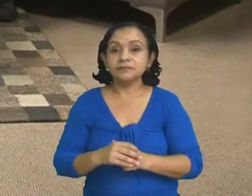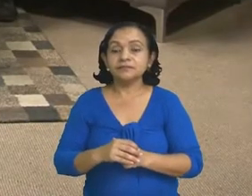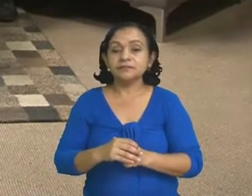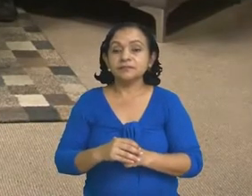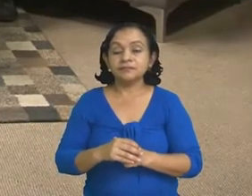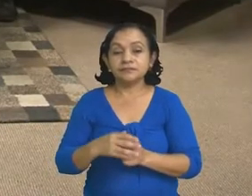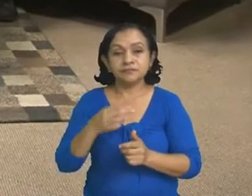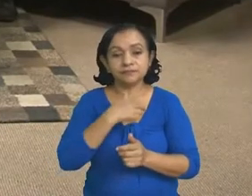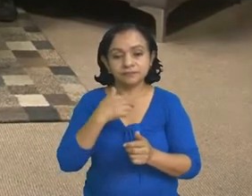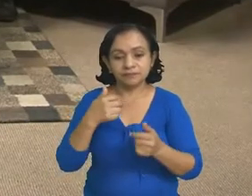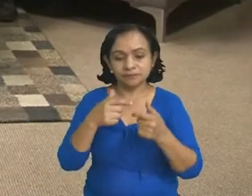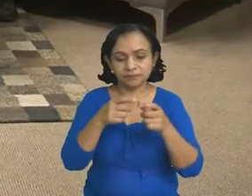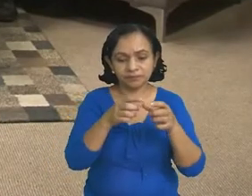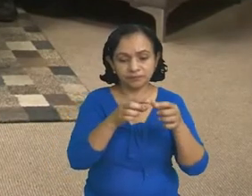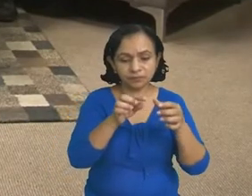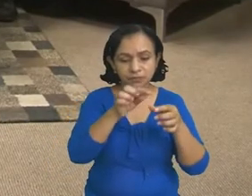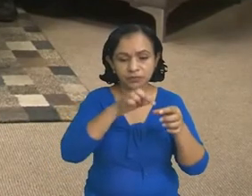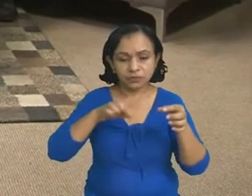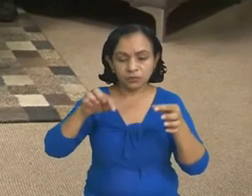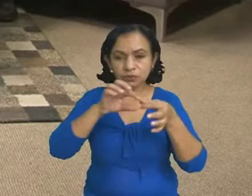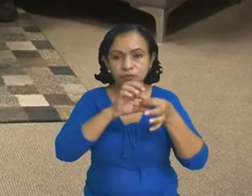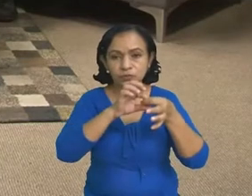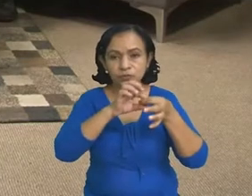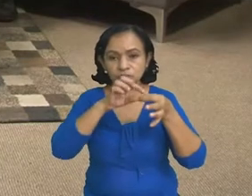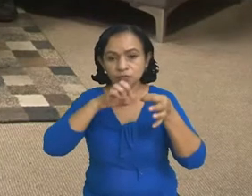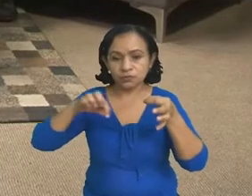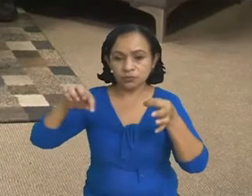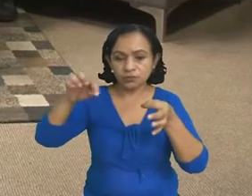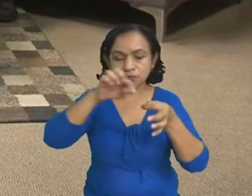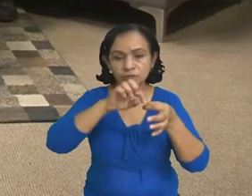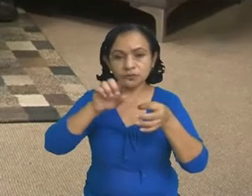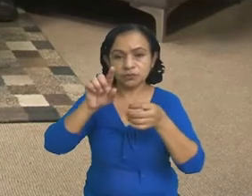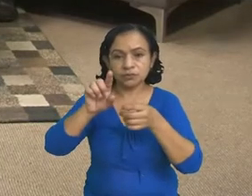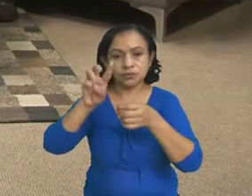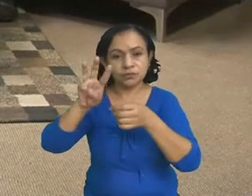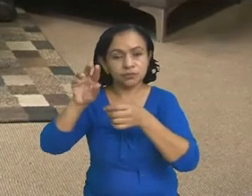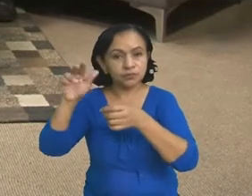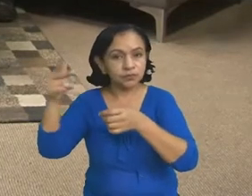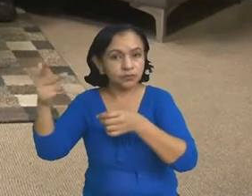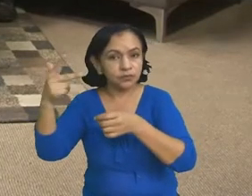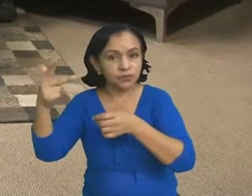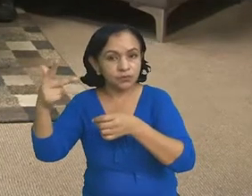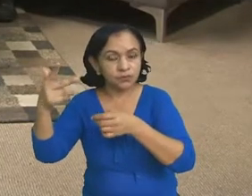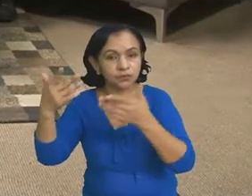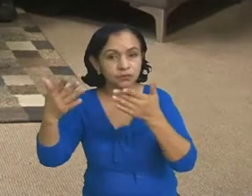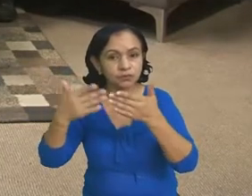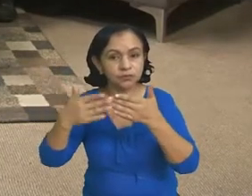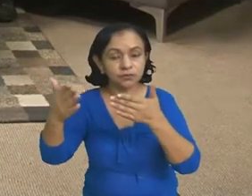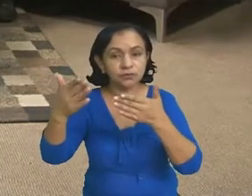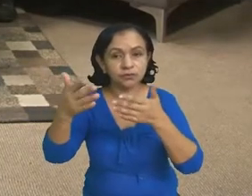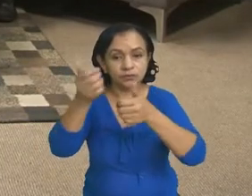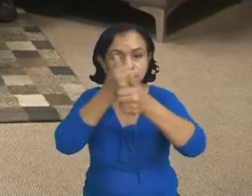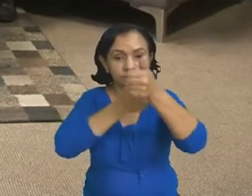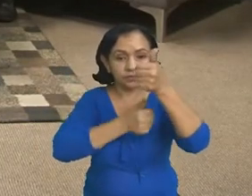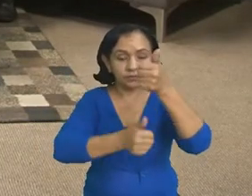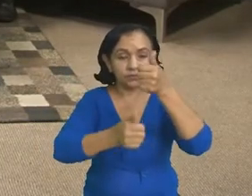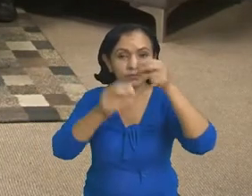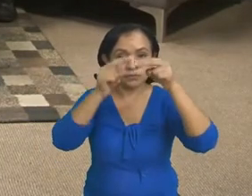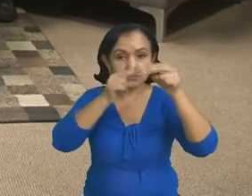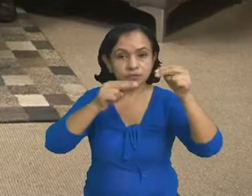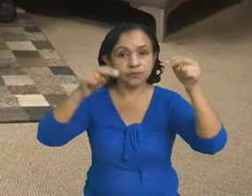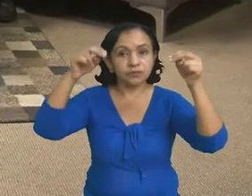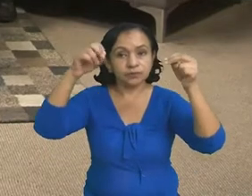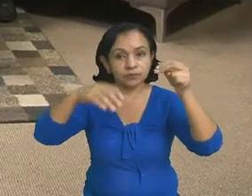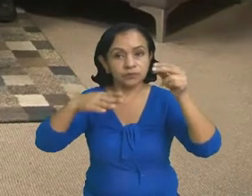conformará un anillo con las líneas de transmisión en 138. Las subestaciones eléctricas y el sistema de transmisión